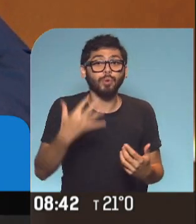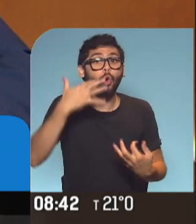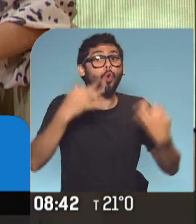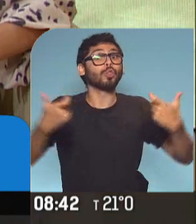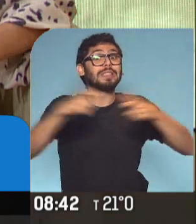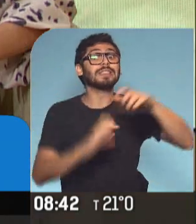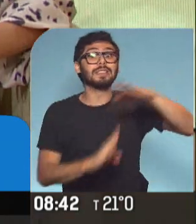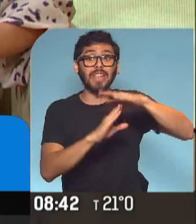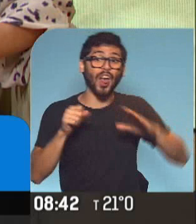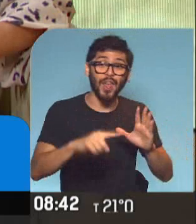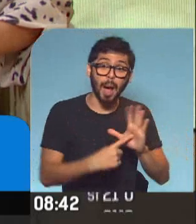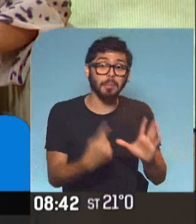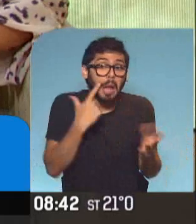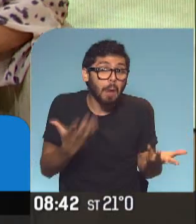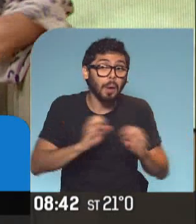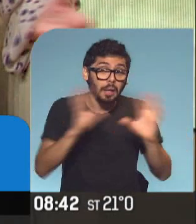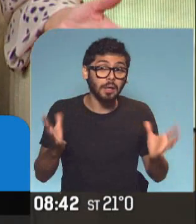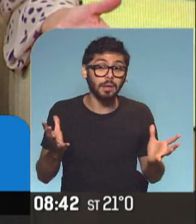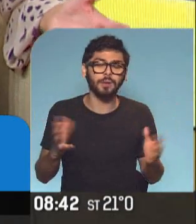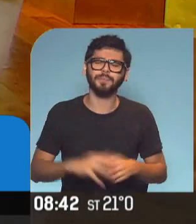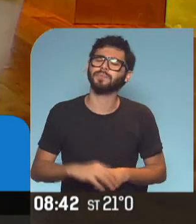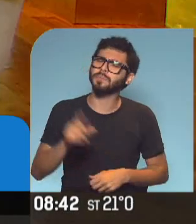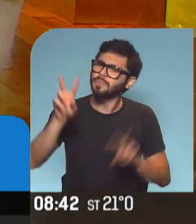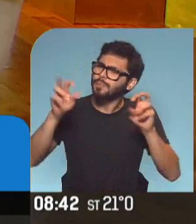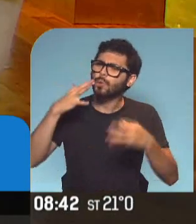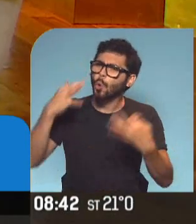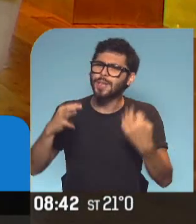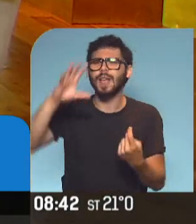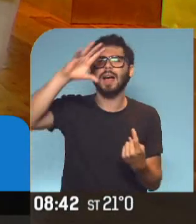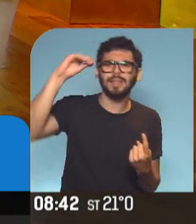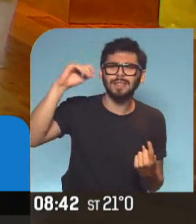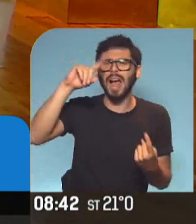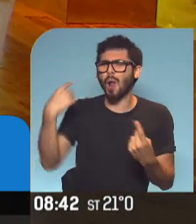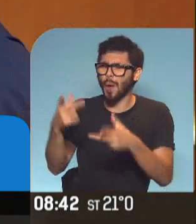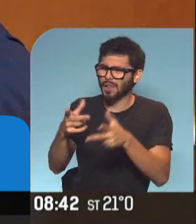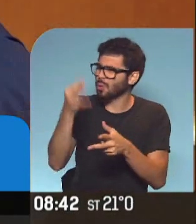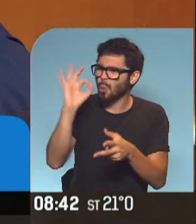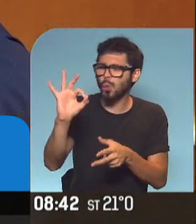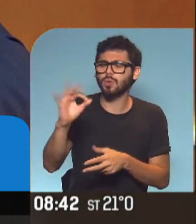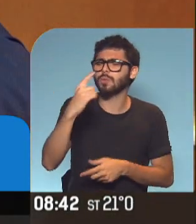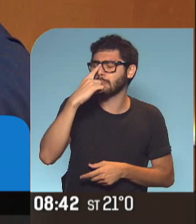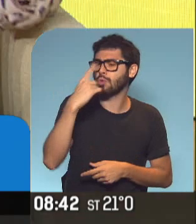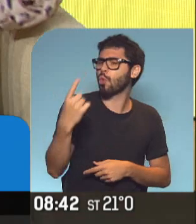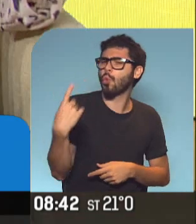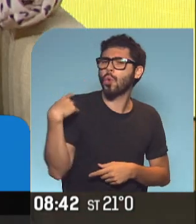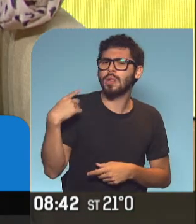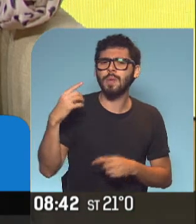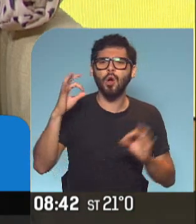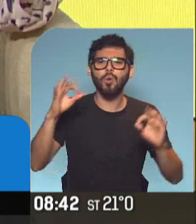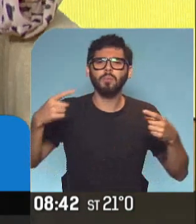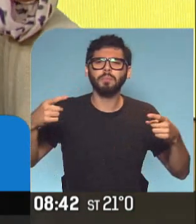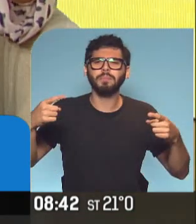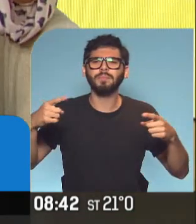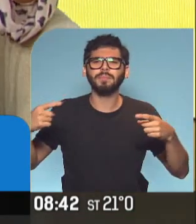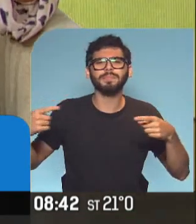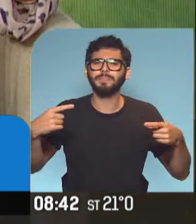hablaba recién del perdón de justicia y el de alberto fernández y de cristina fernández de kirchner en las últimas horas se planteó como una dicotomía entre ambos